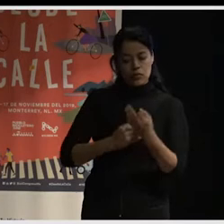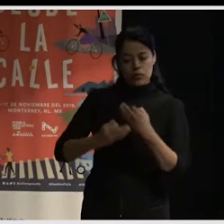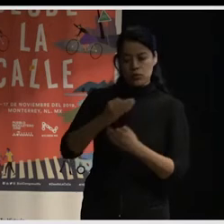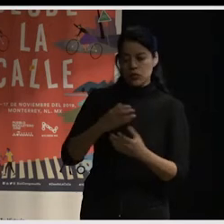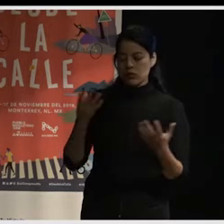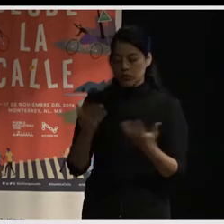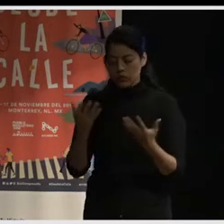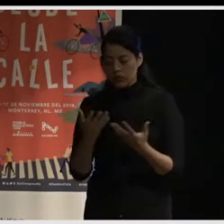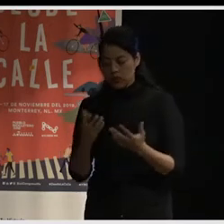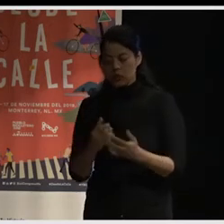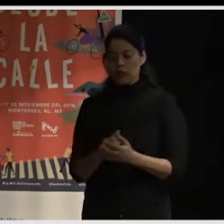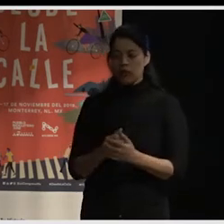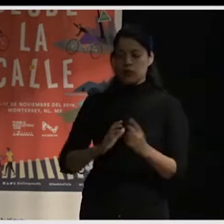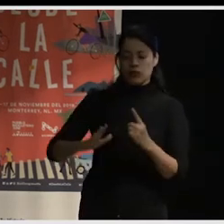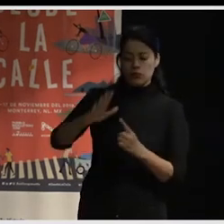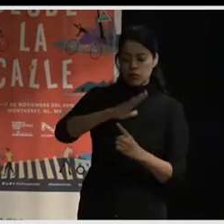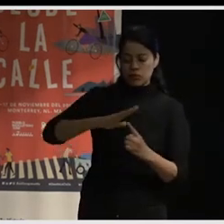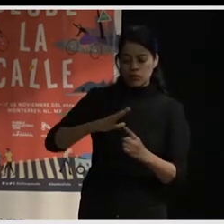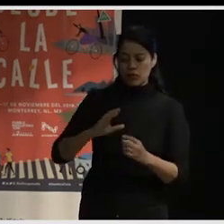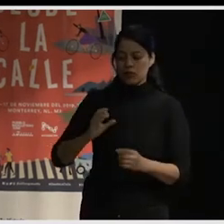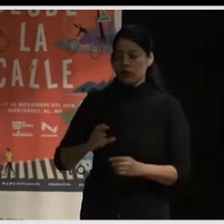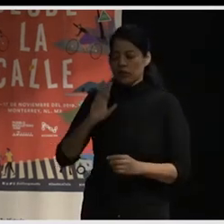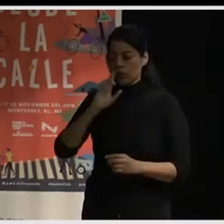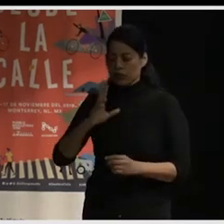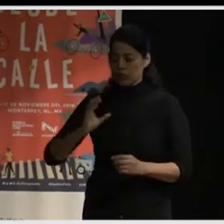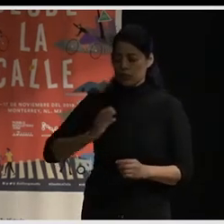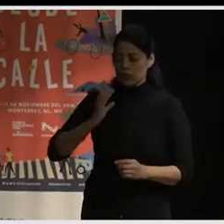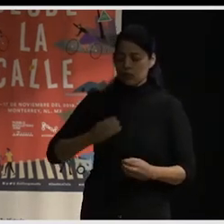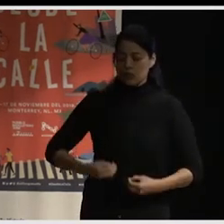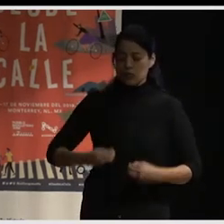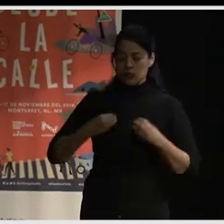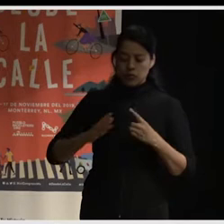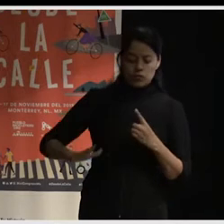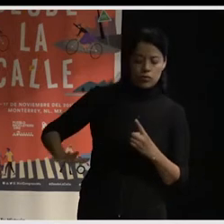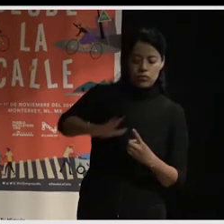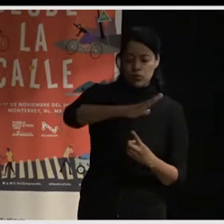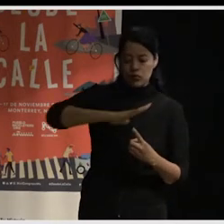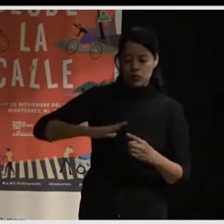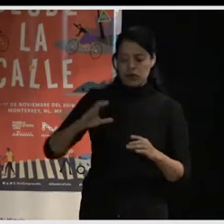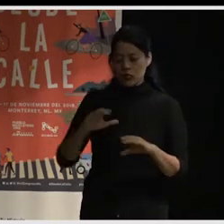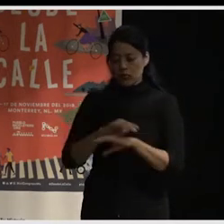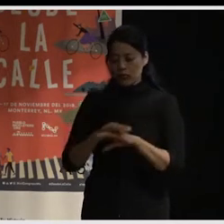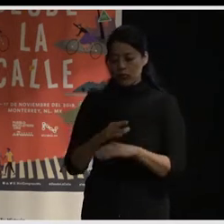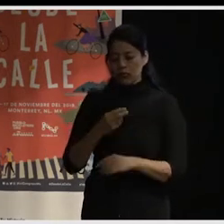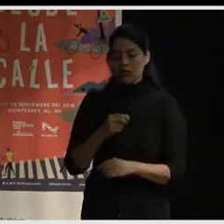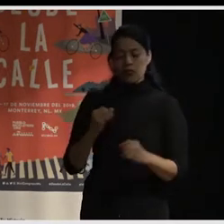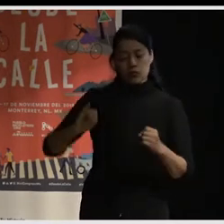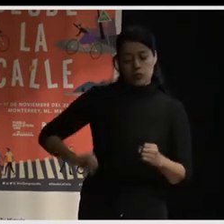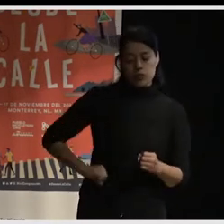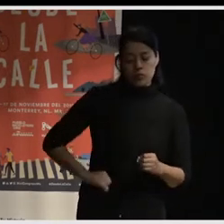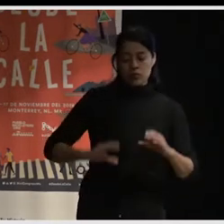contribuyan a mejorar la que la vida y nuestro entorno nuestro principal interés es cuidar la salud de nuestros niños y niñas